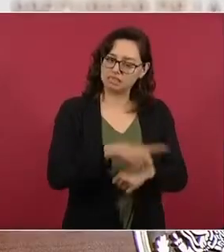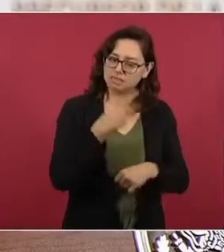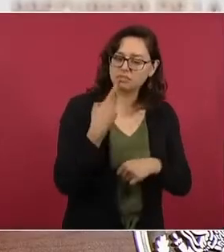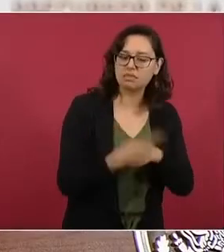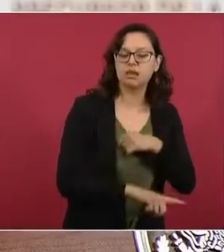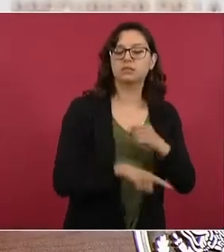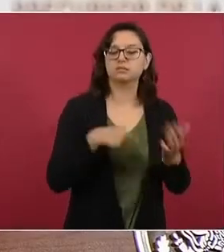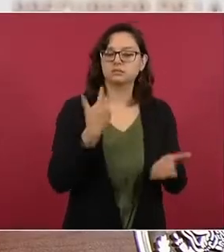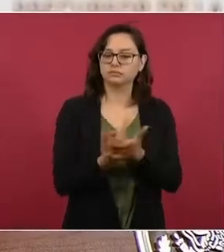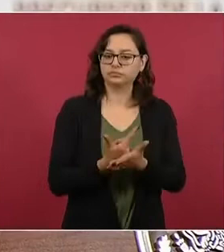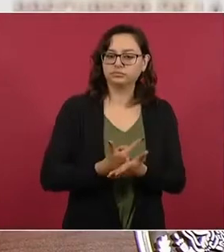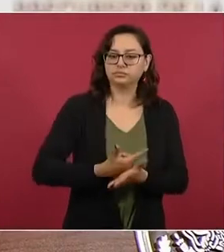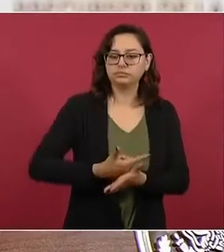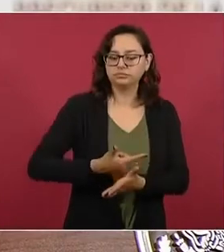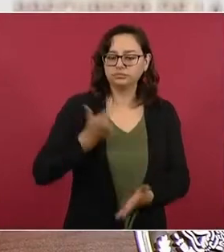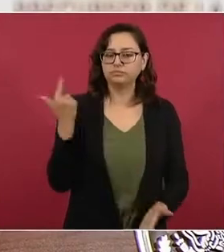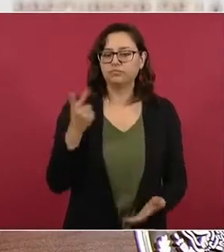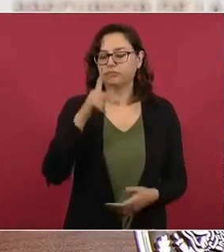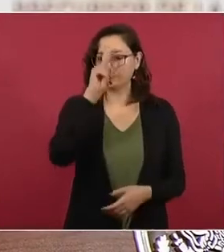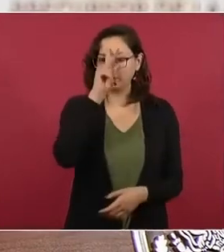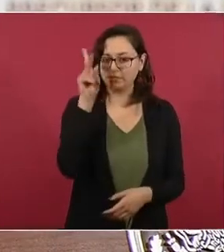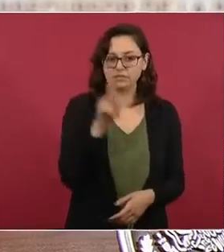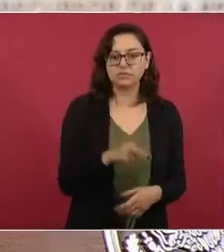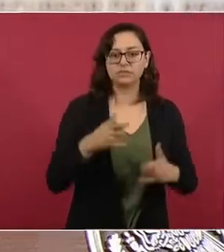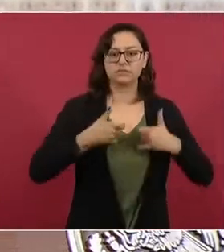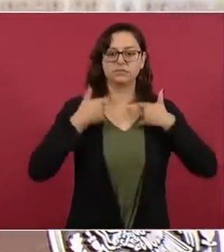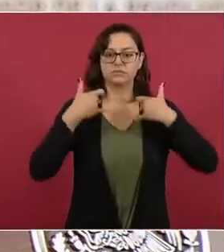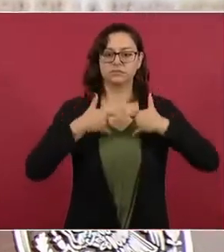El que los jóvenes